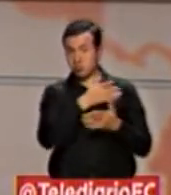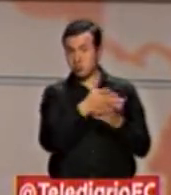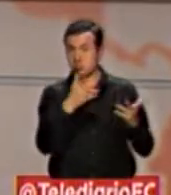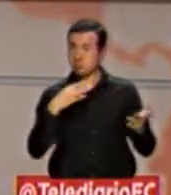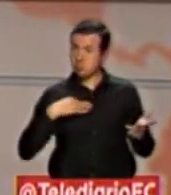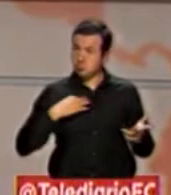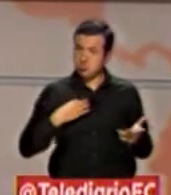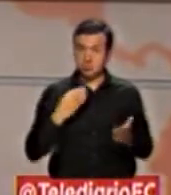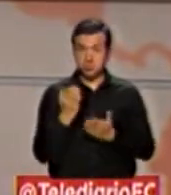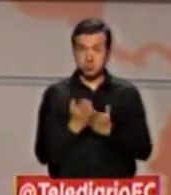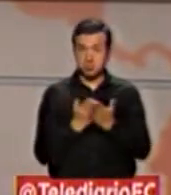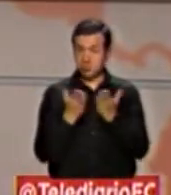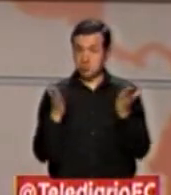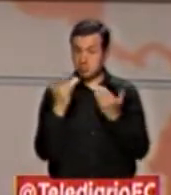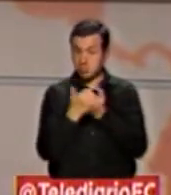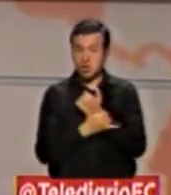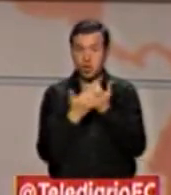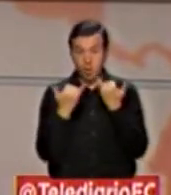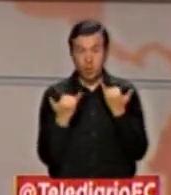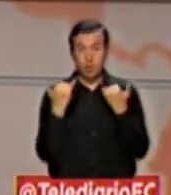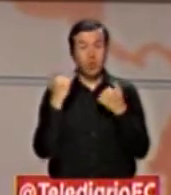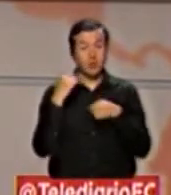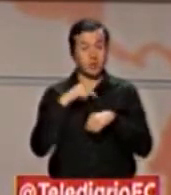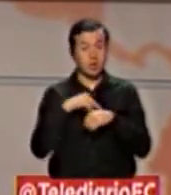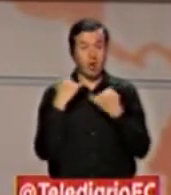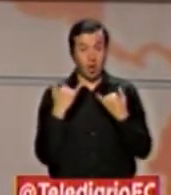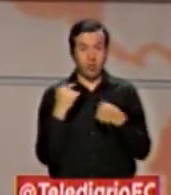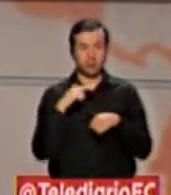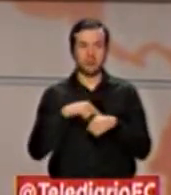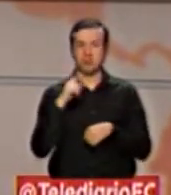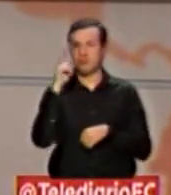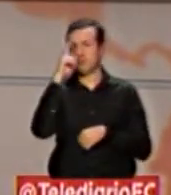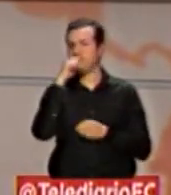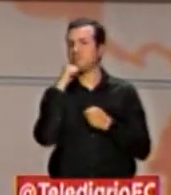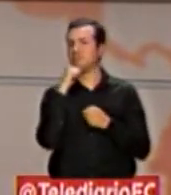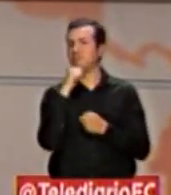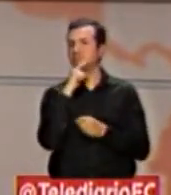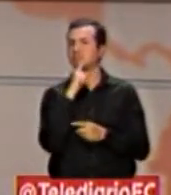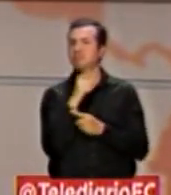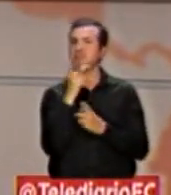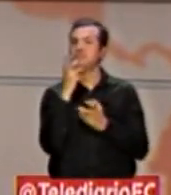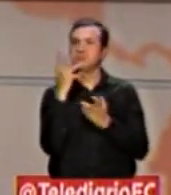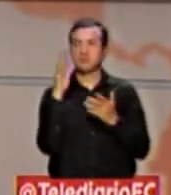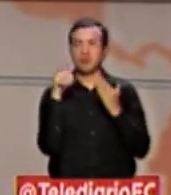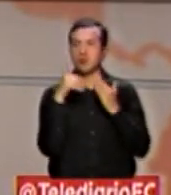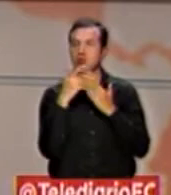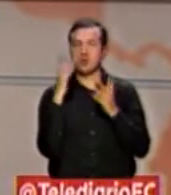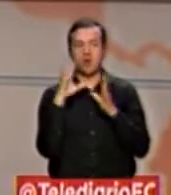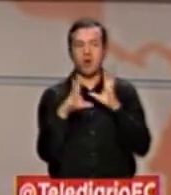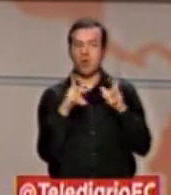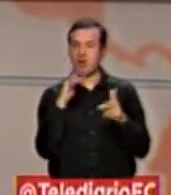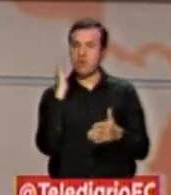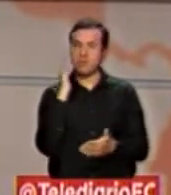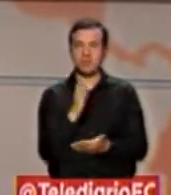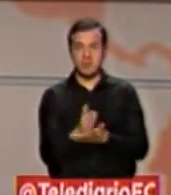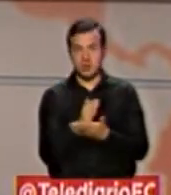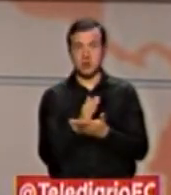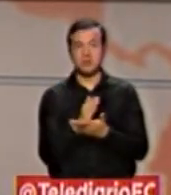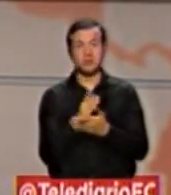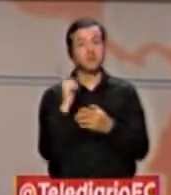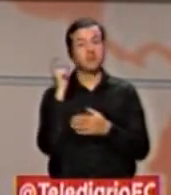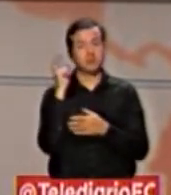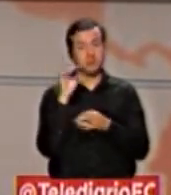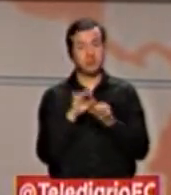dispuestas a servir al país en un momento tan complicado en donde todos estamos intentando levantar la bandera anticorrupción, y es necesario que en la